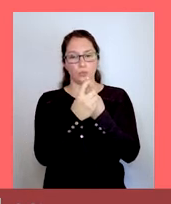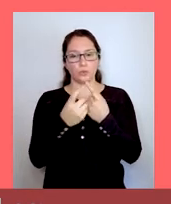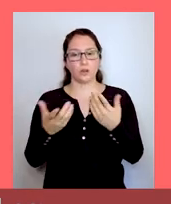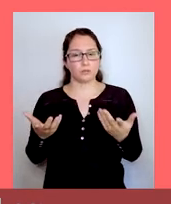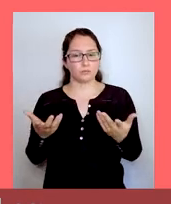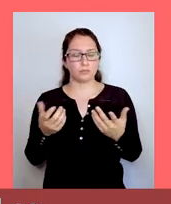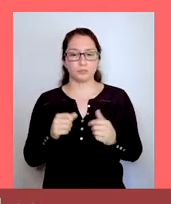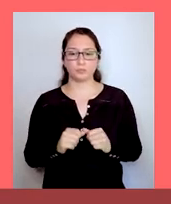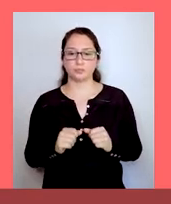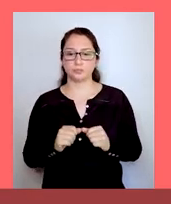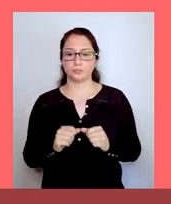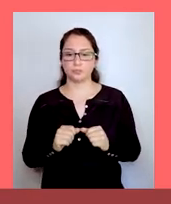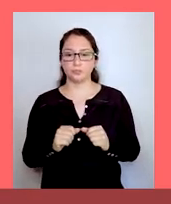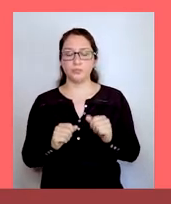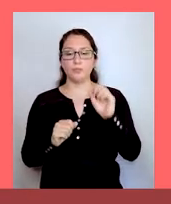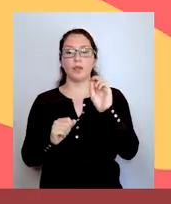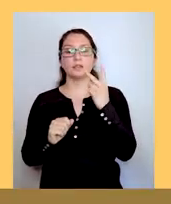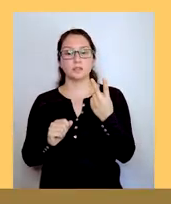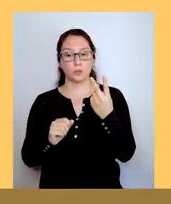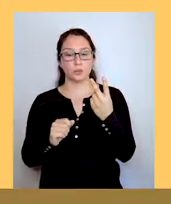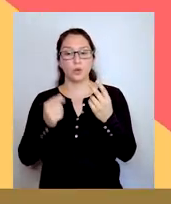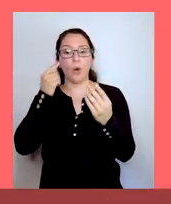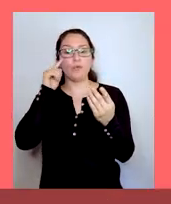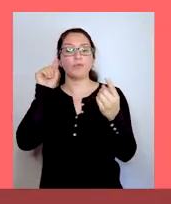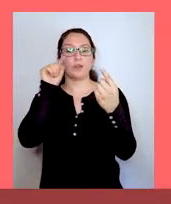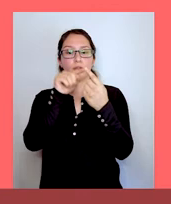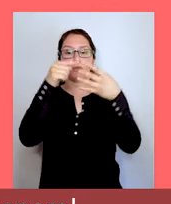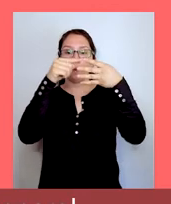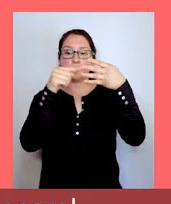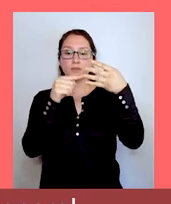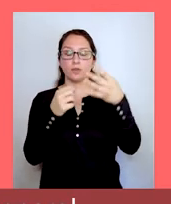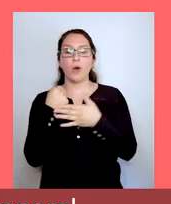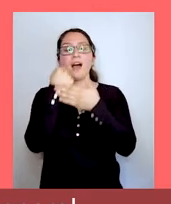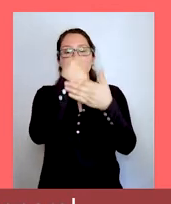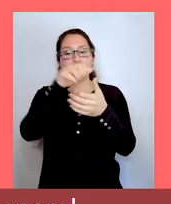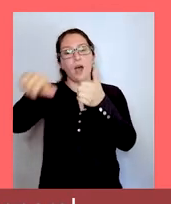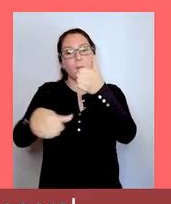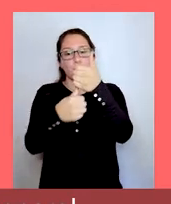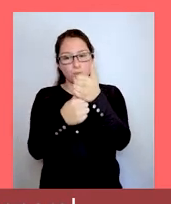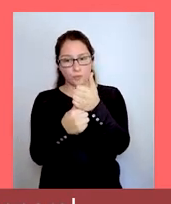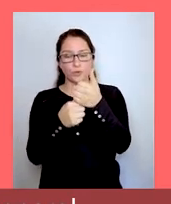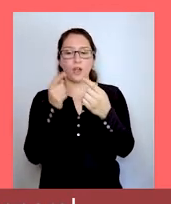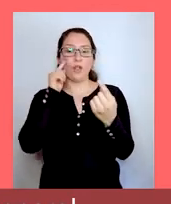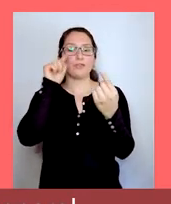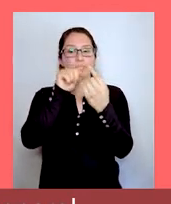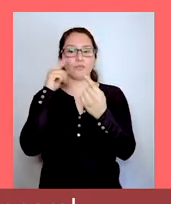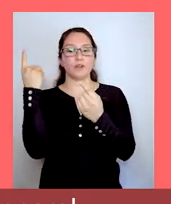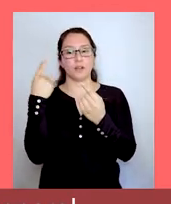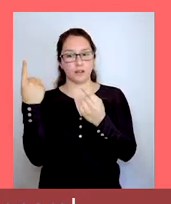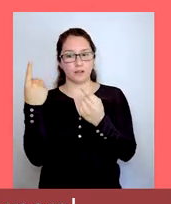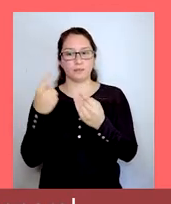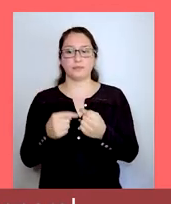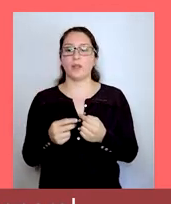el objetivo general es ¿para qué? Los objetivos específicos son aquellos componentes que apoyan el cumplimiento